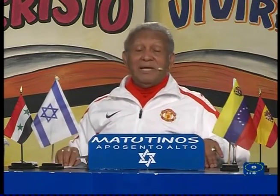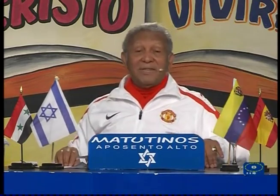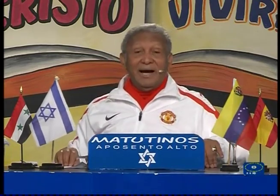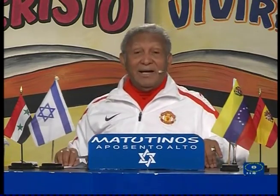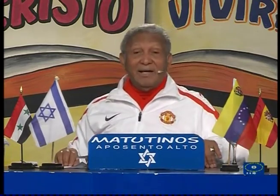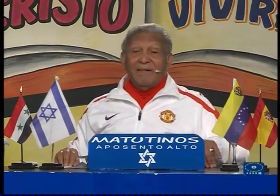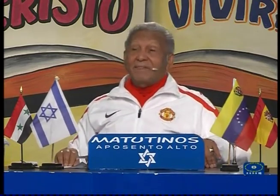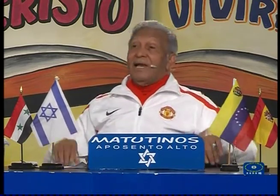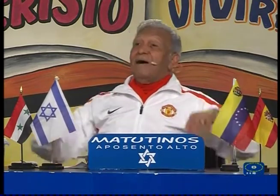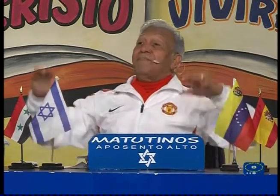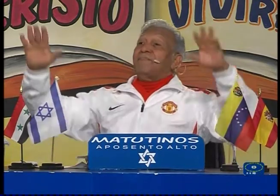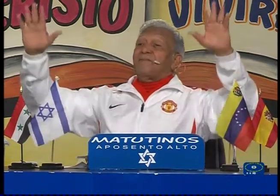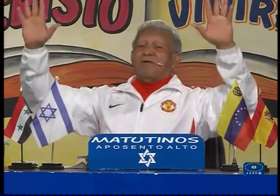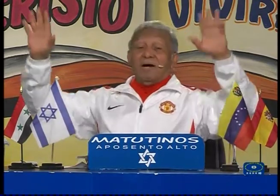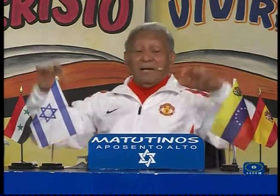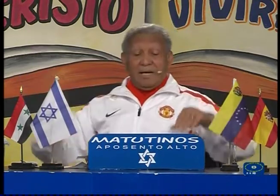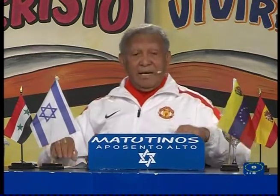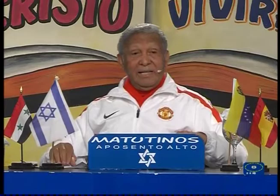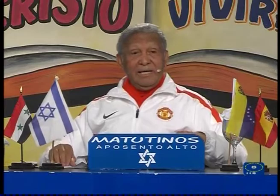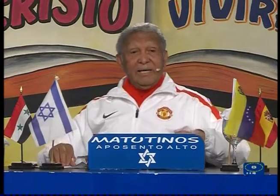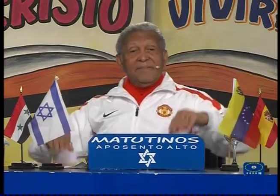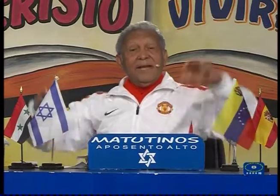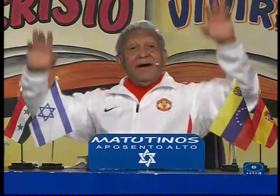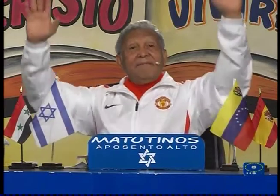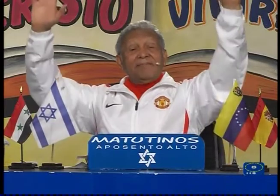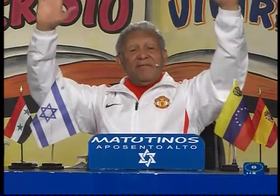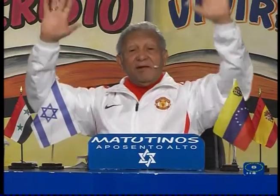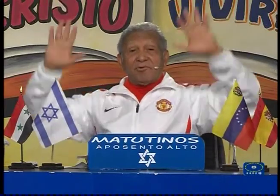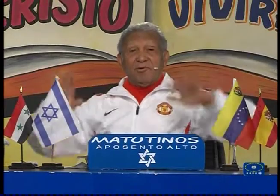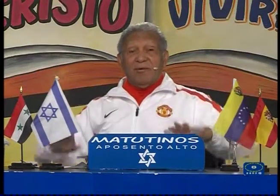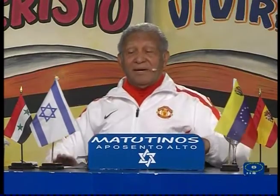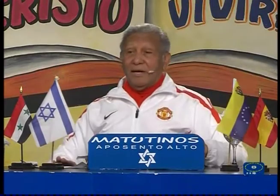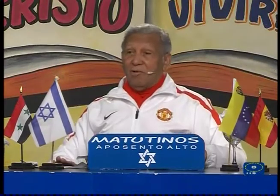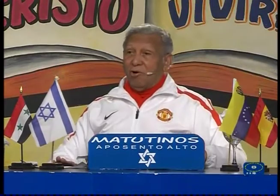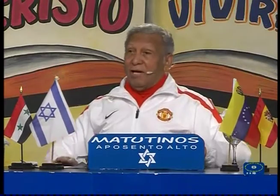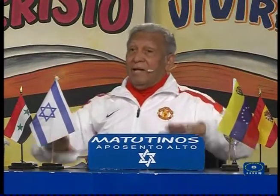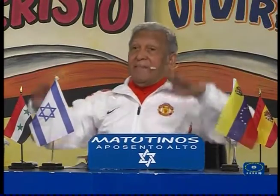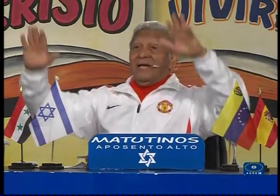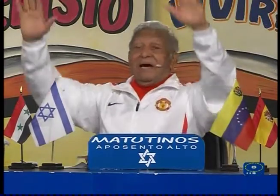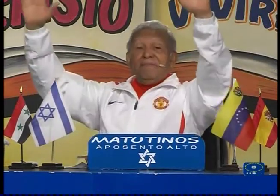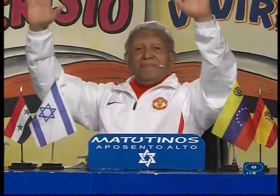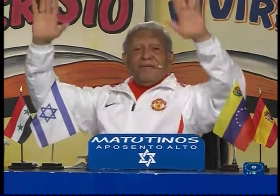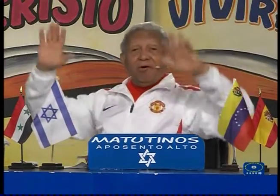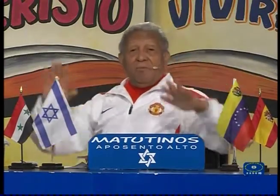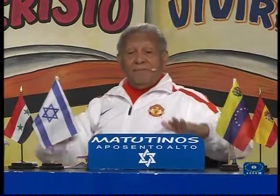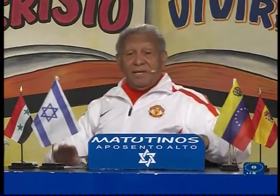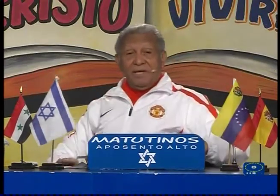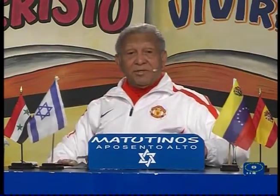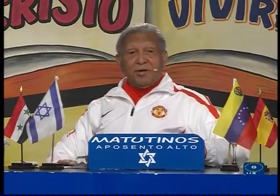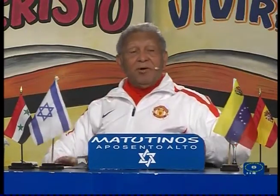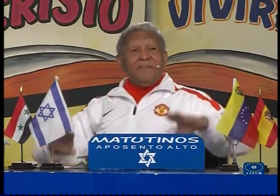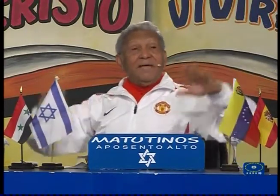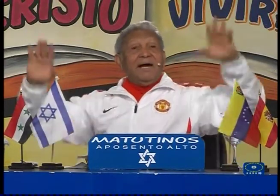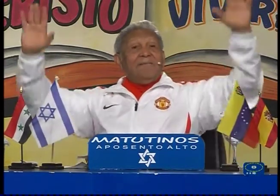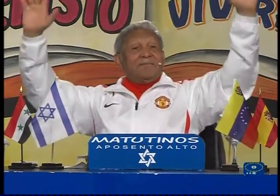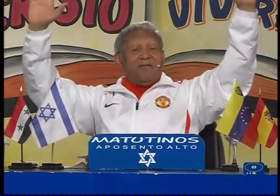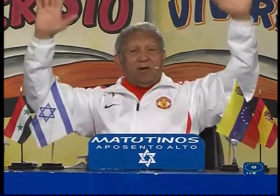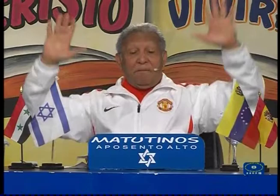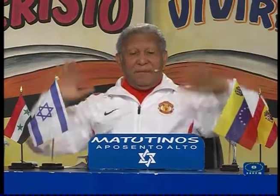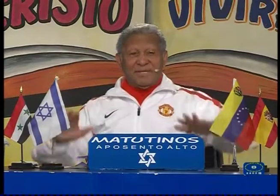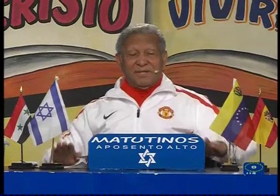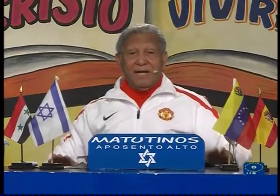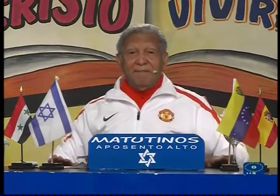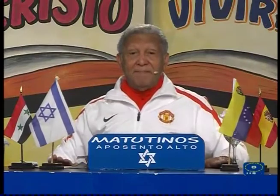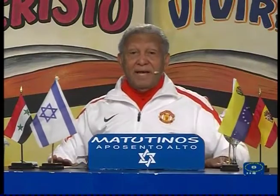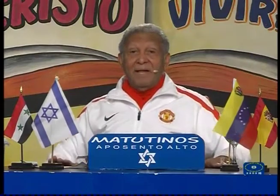los militares, delante de los alcaldes, delante de los gobernadores, delante de los ministros, delante de